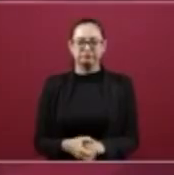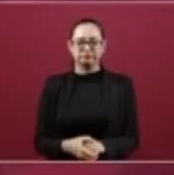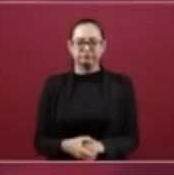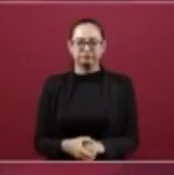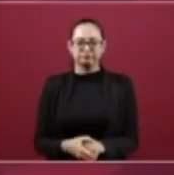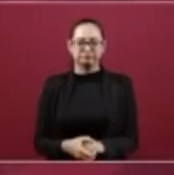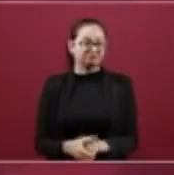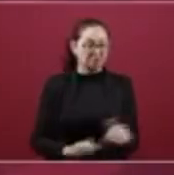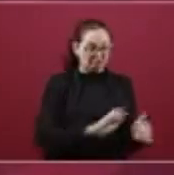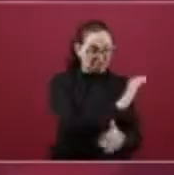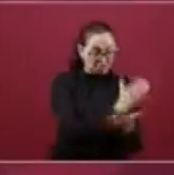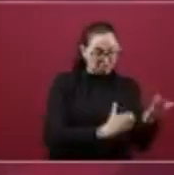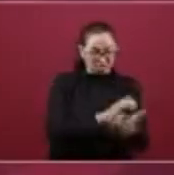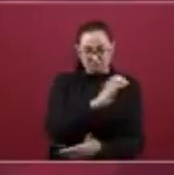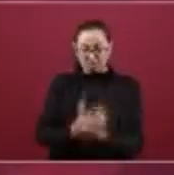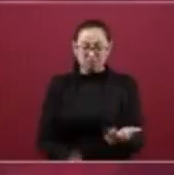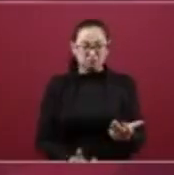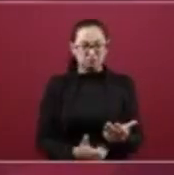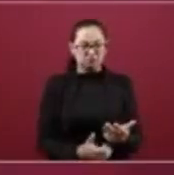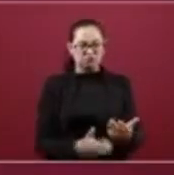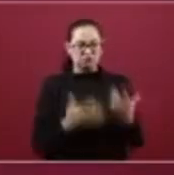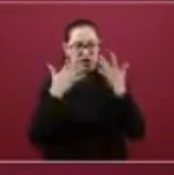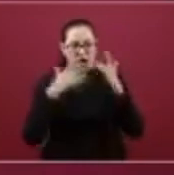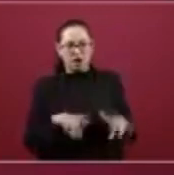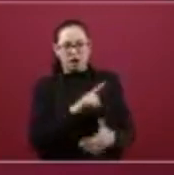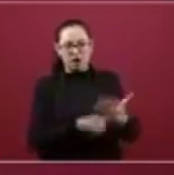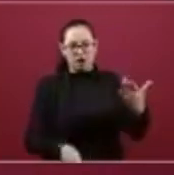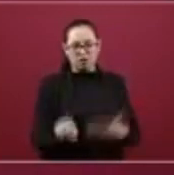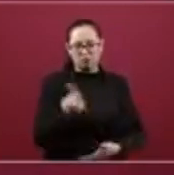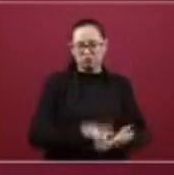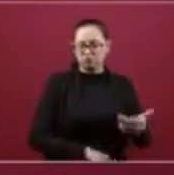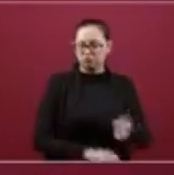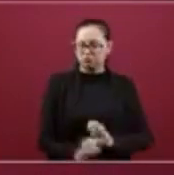cancelar ningún contrato que se haya